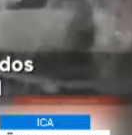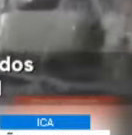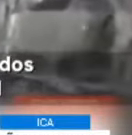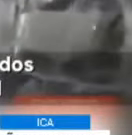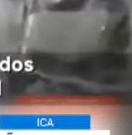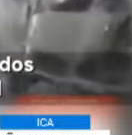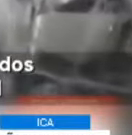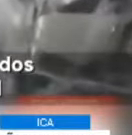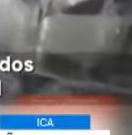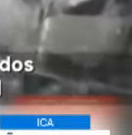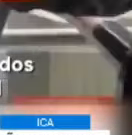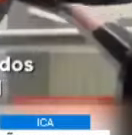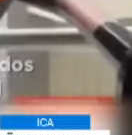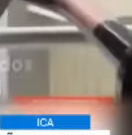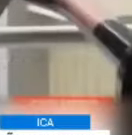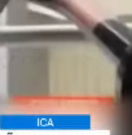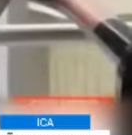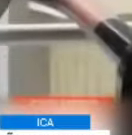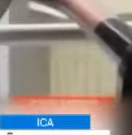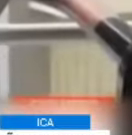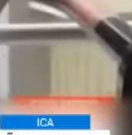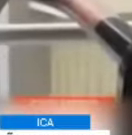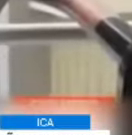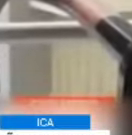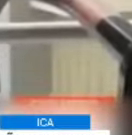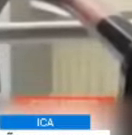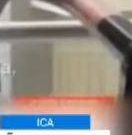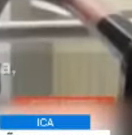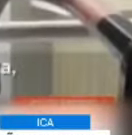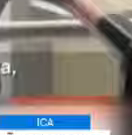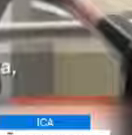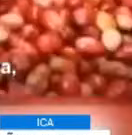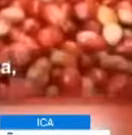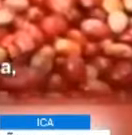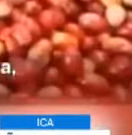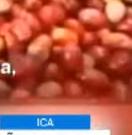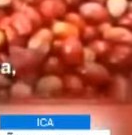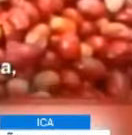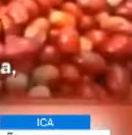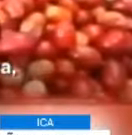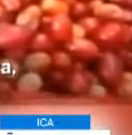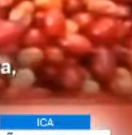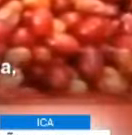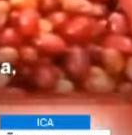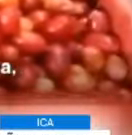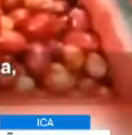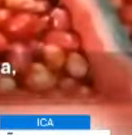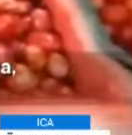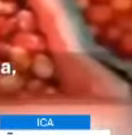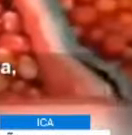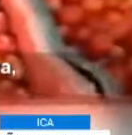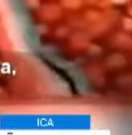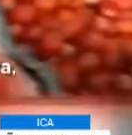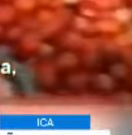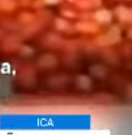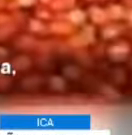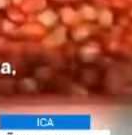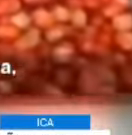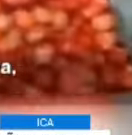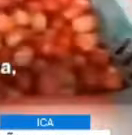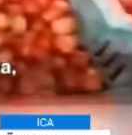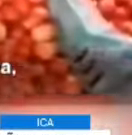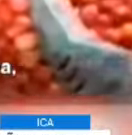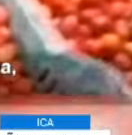tarpuyuninkunata hispichimuchkanku alcohol taruanankupaj ima rurukunamanta uva, ciruelo, jinayatak